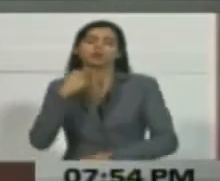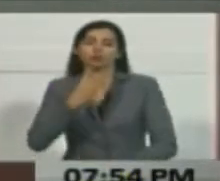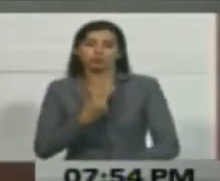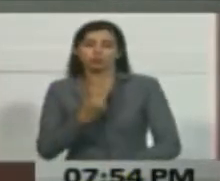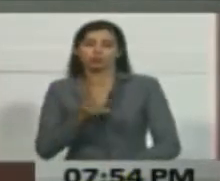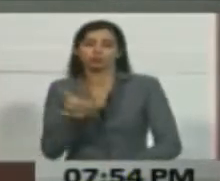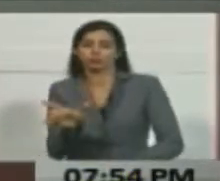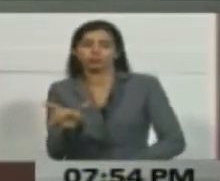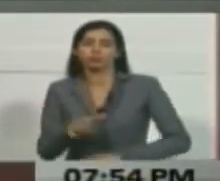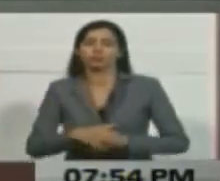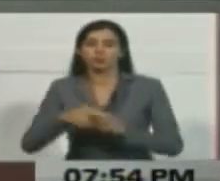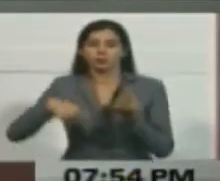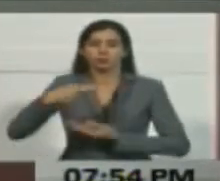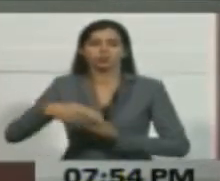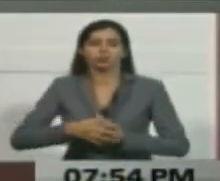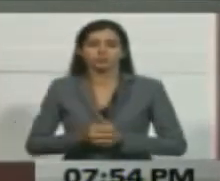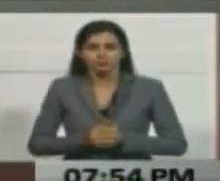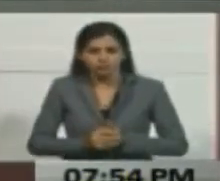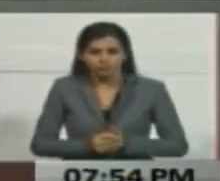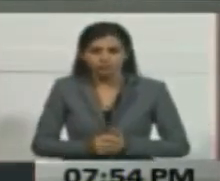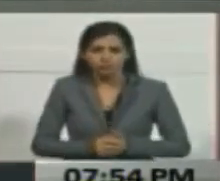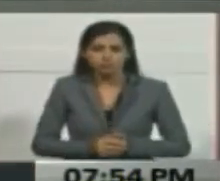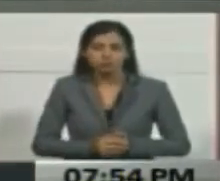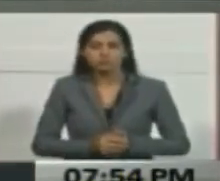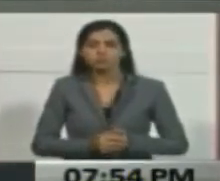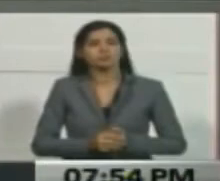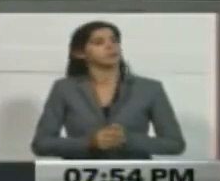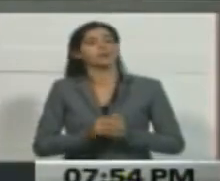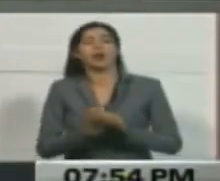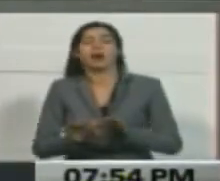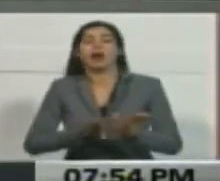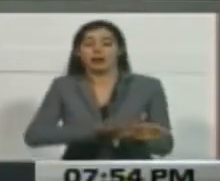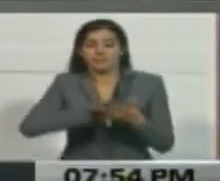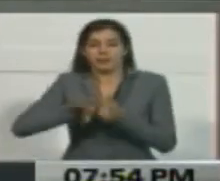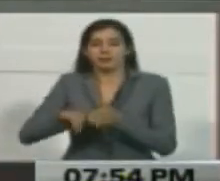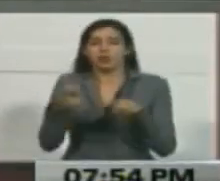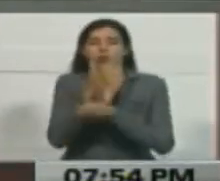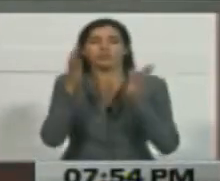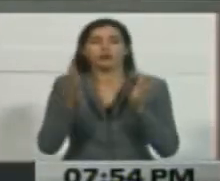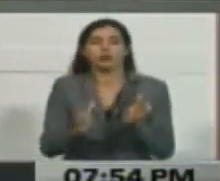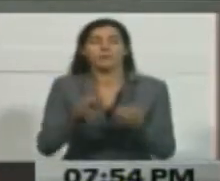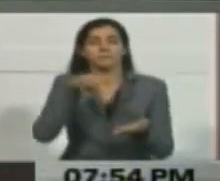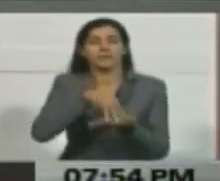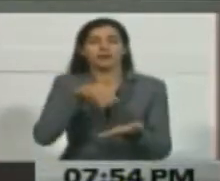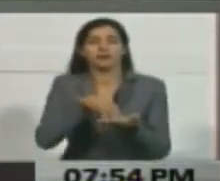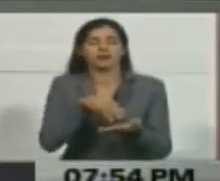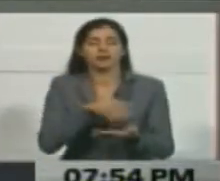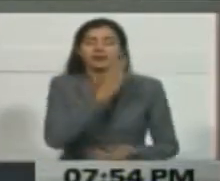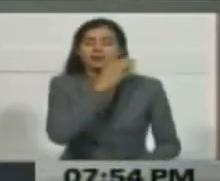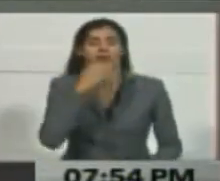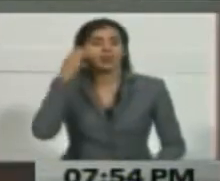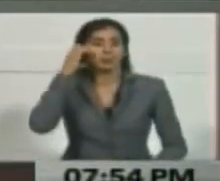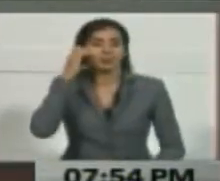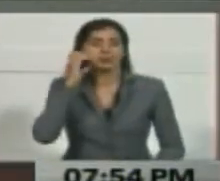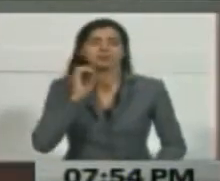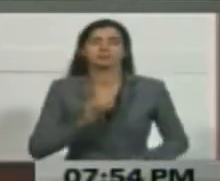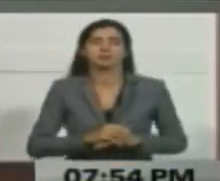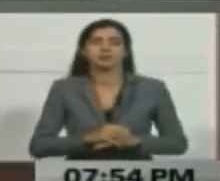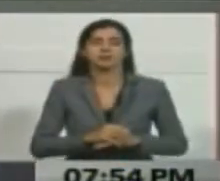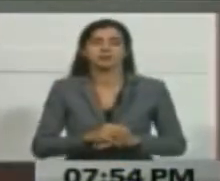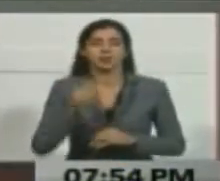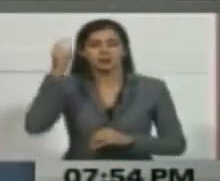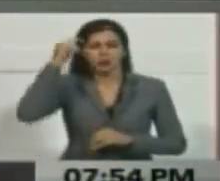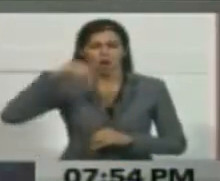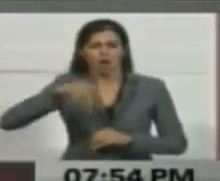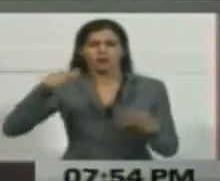la izquierda venezolana, el chavismo venezolano. Por su parte, el gobernador del estado Miranda, en dicha reunión que se dio hoy día aquí en un